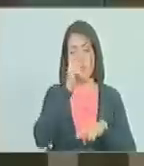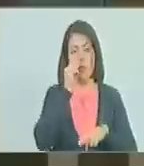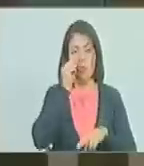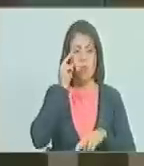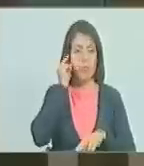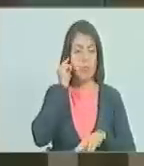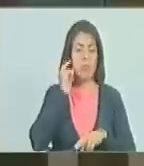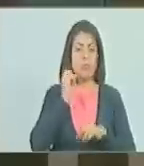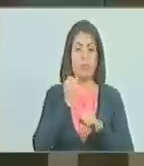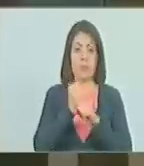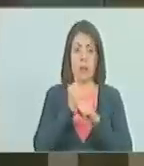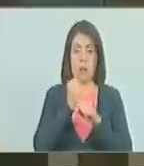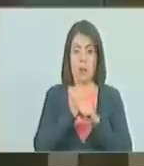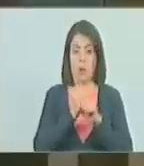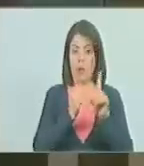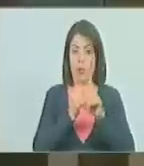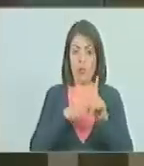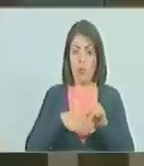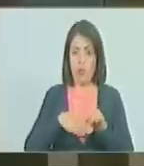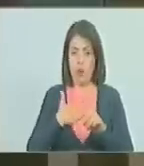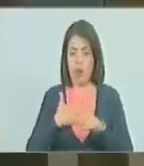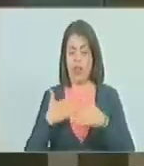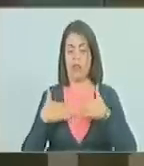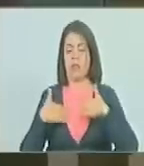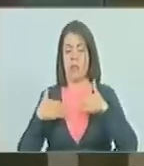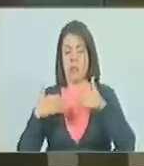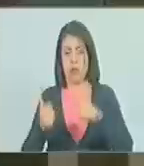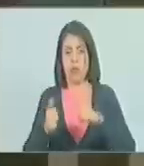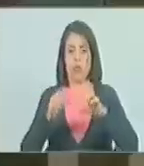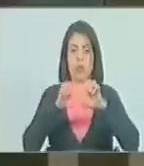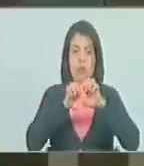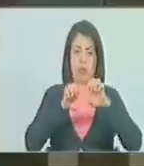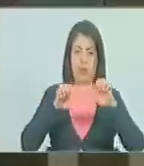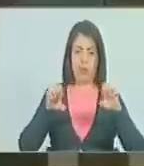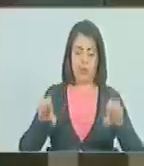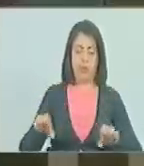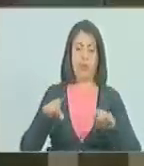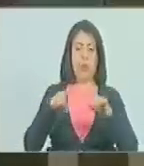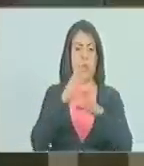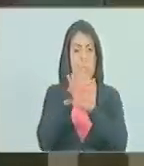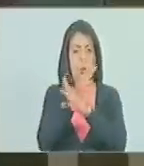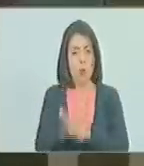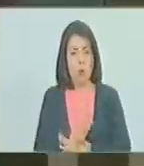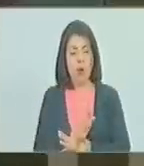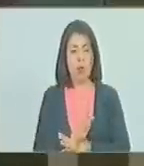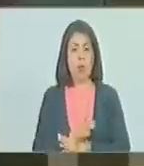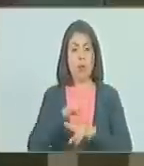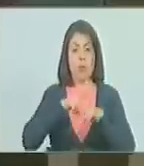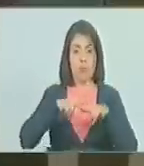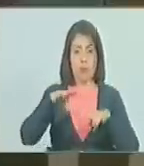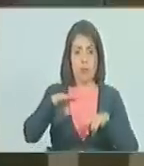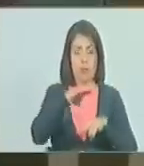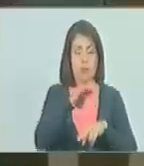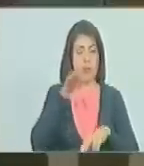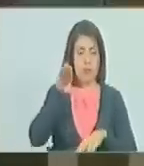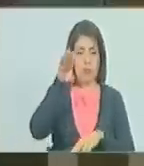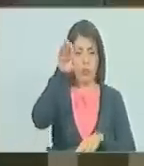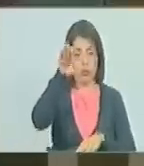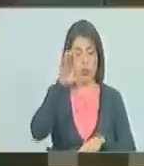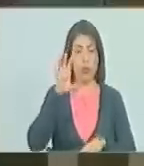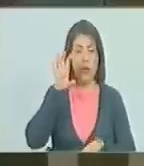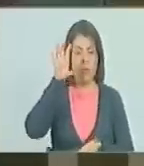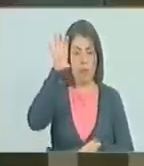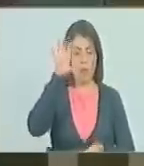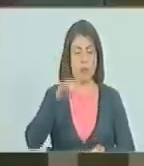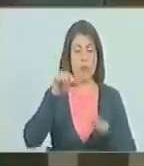del mundo deben gozar de salud, de educación, de juegos. Los niños es el futuro de la